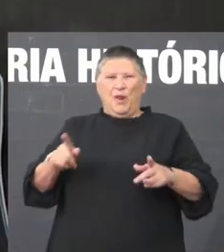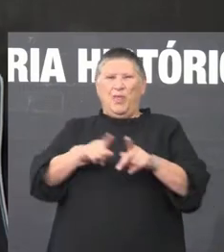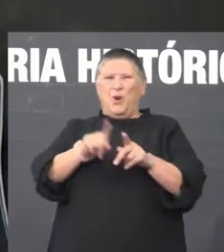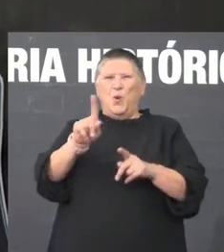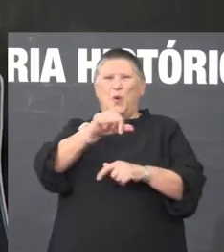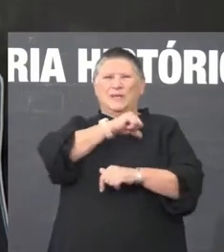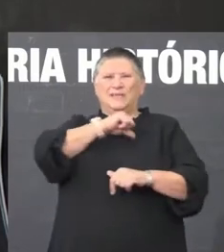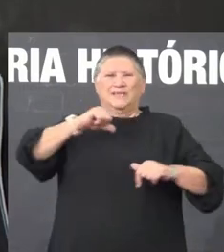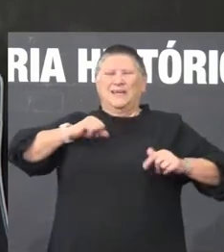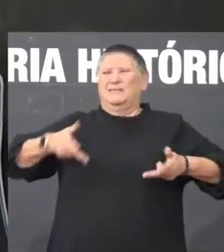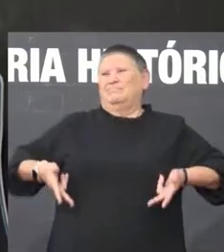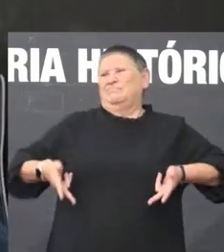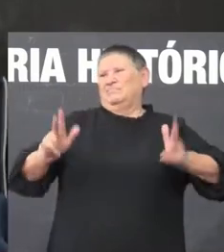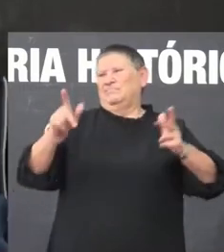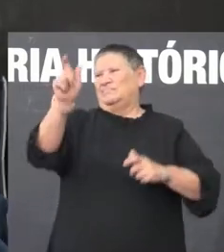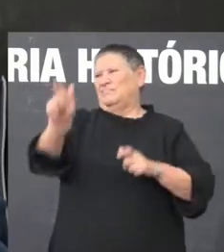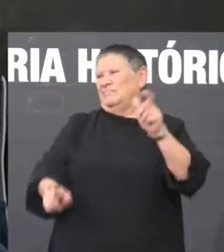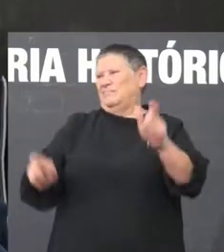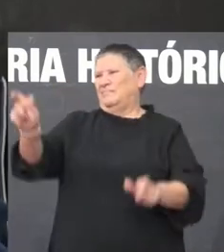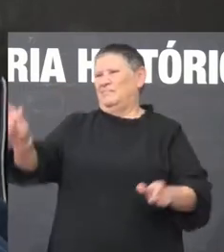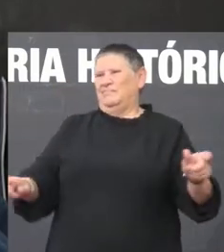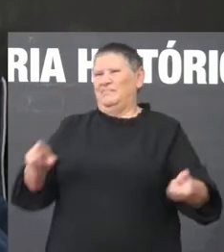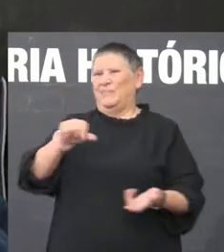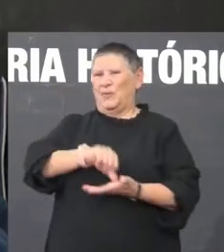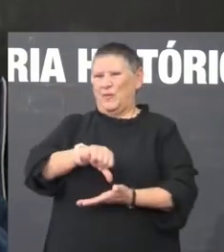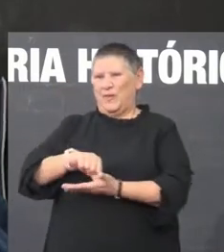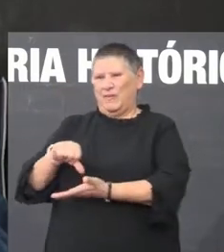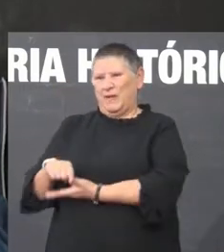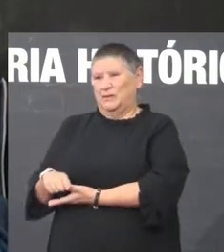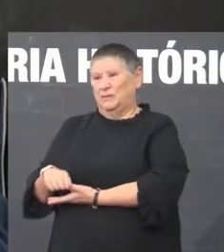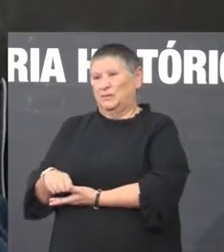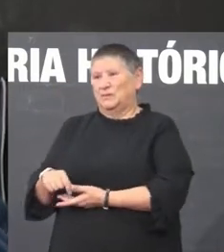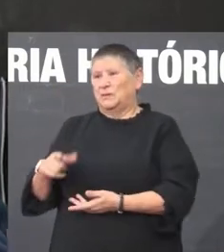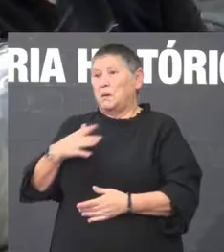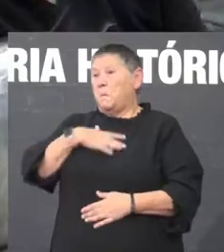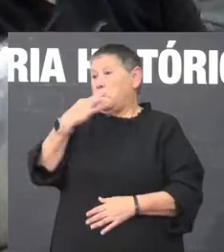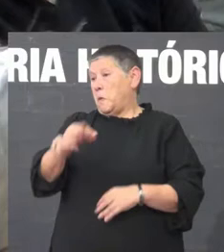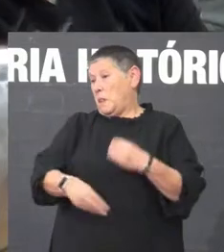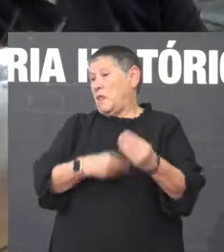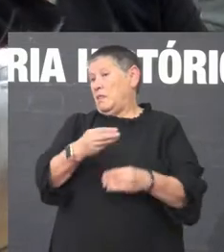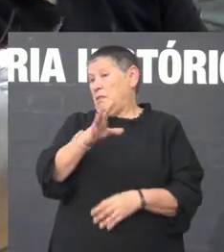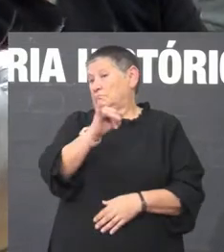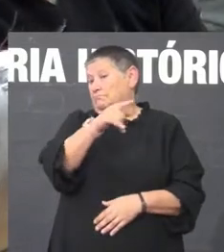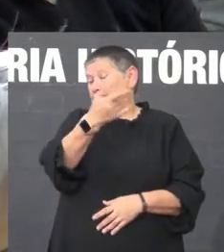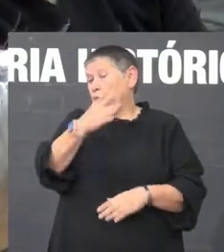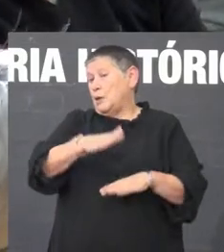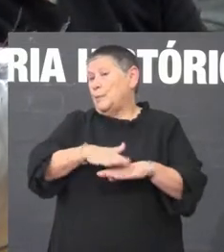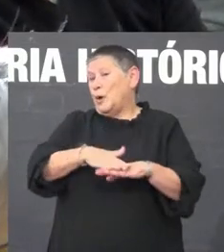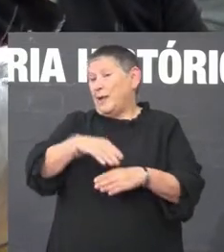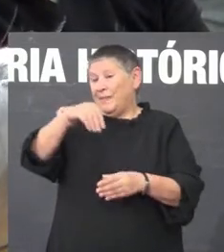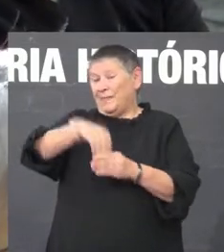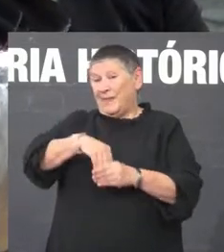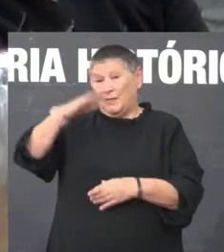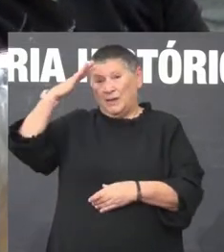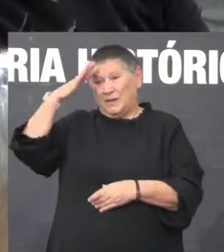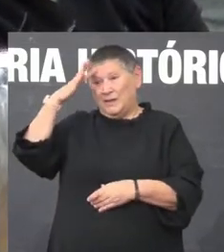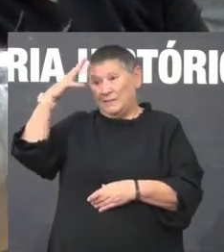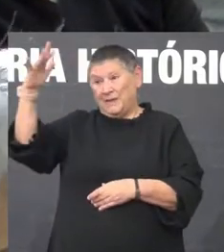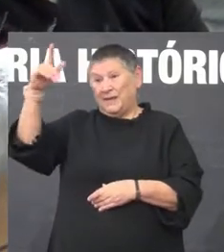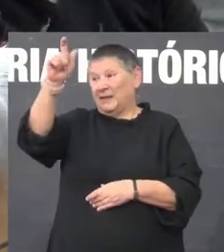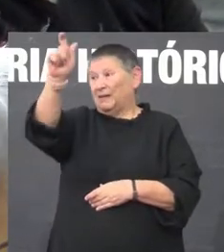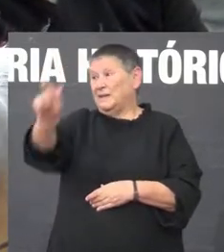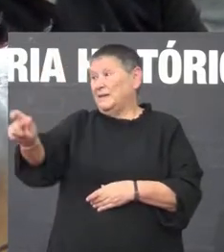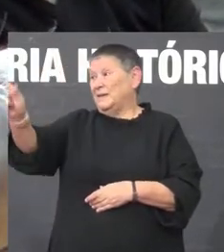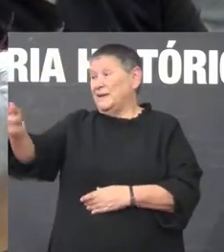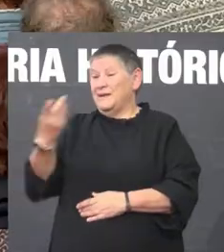el consentimiento de los ciudadanos. Lo puede hacer porque en el imaginario de la ciudadanía